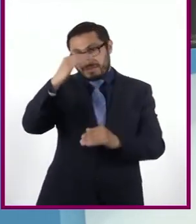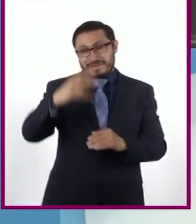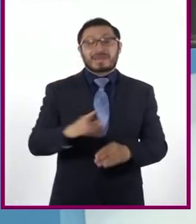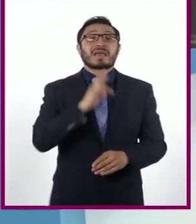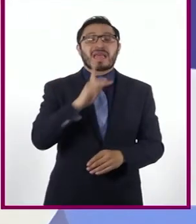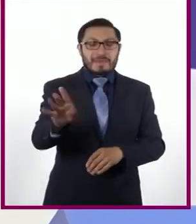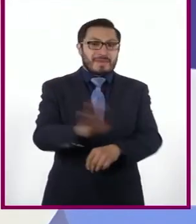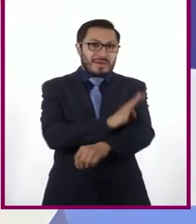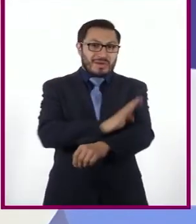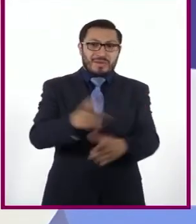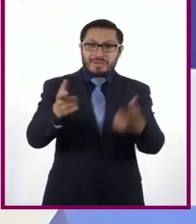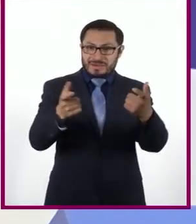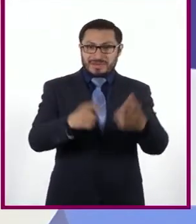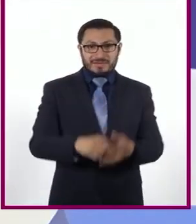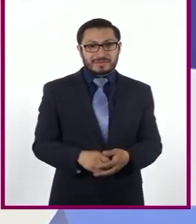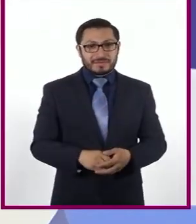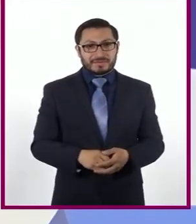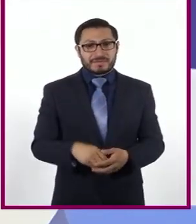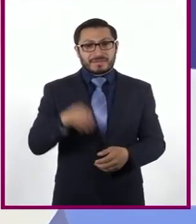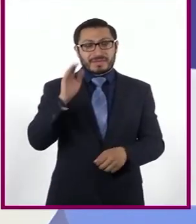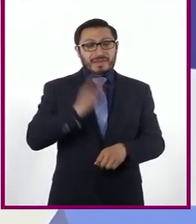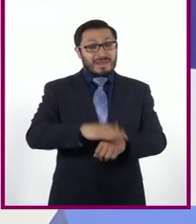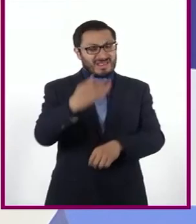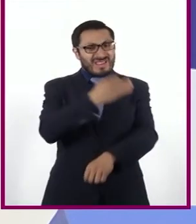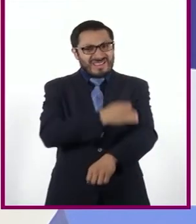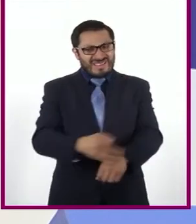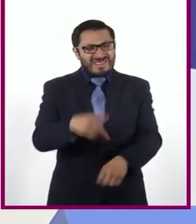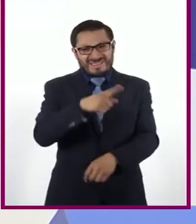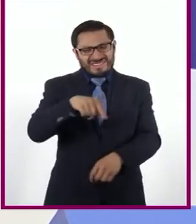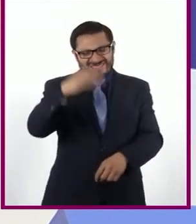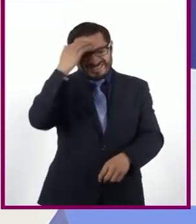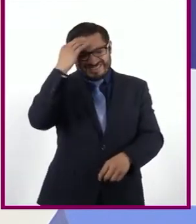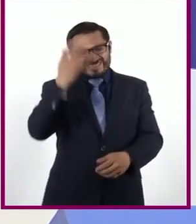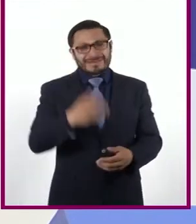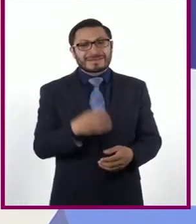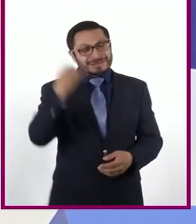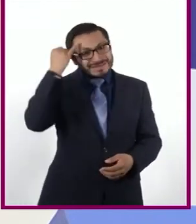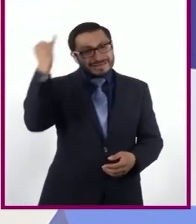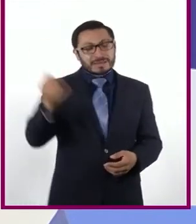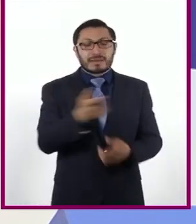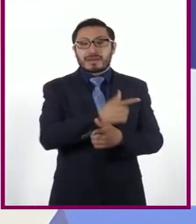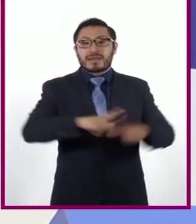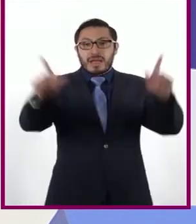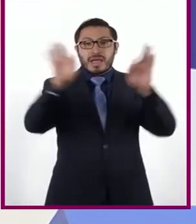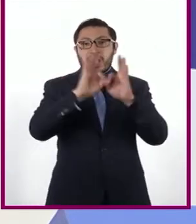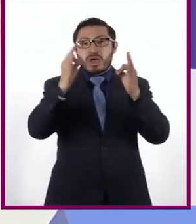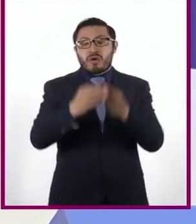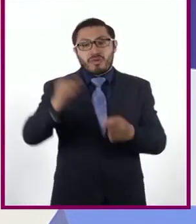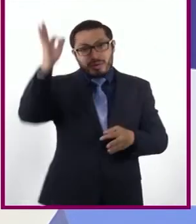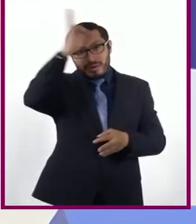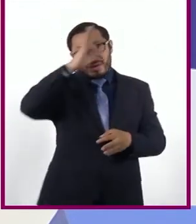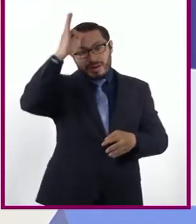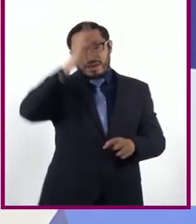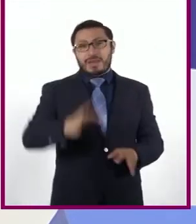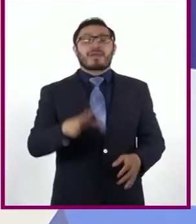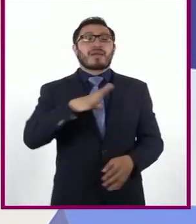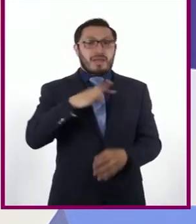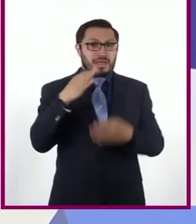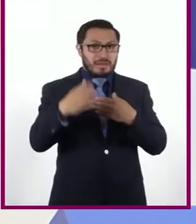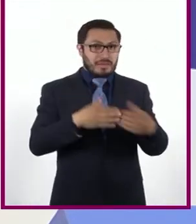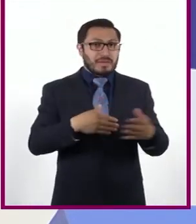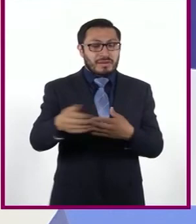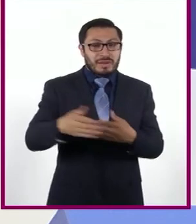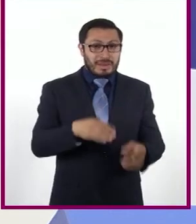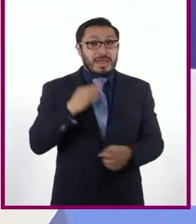mejores ganancias. ¿Les suenan familiares estas ideas? El liberalismo es una corriente filosófica vigente, ya que en